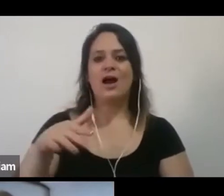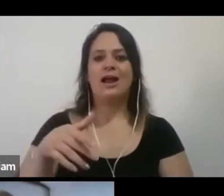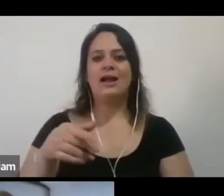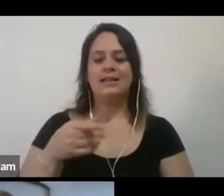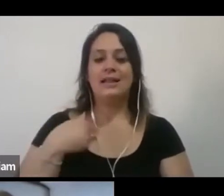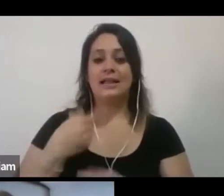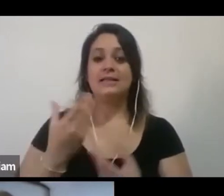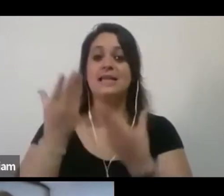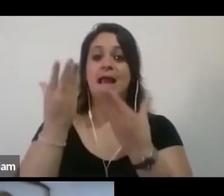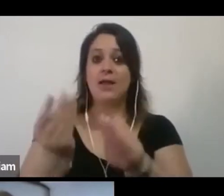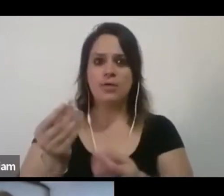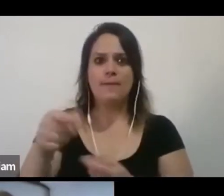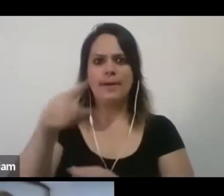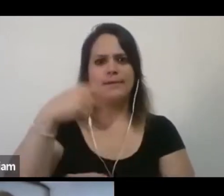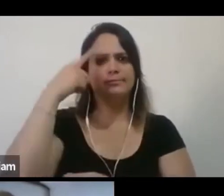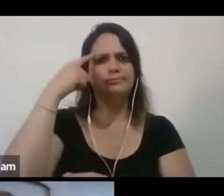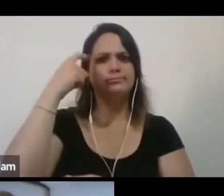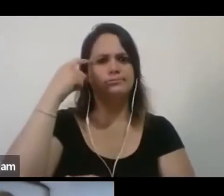asesoramiento